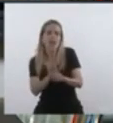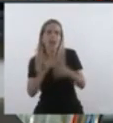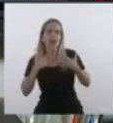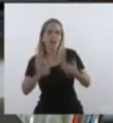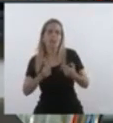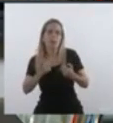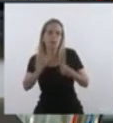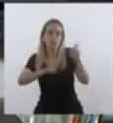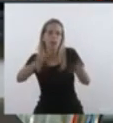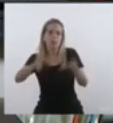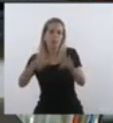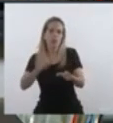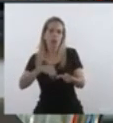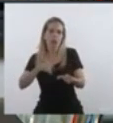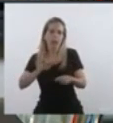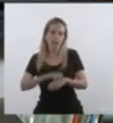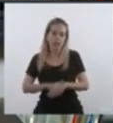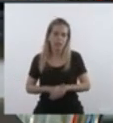los argentinos.